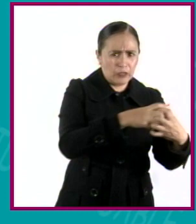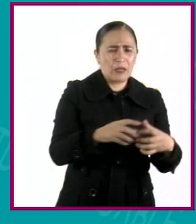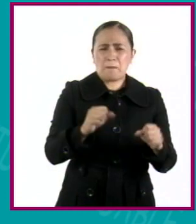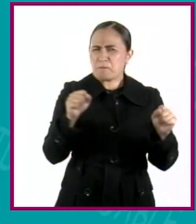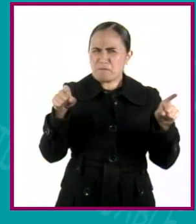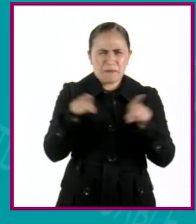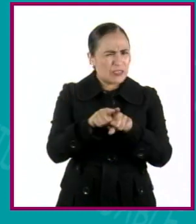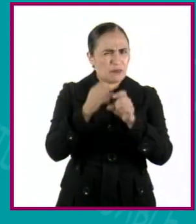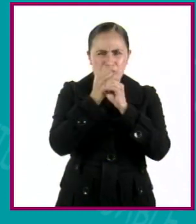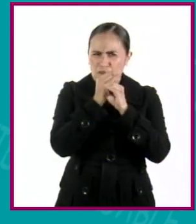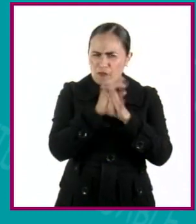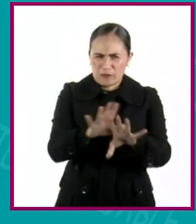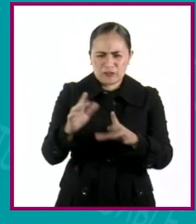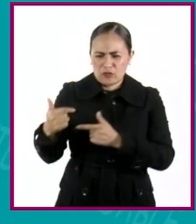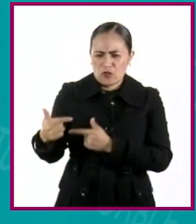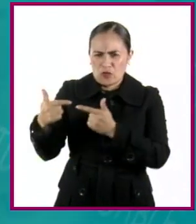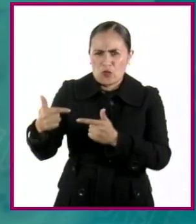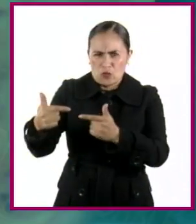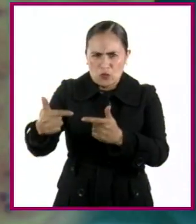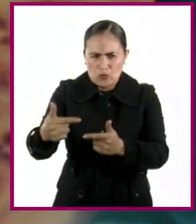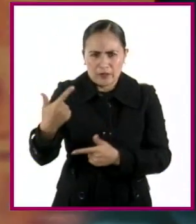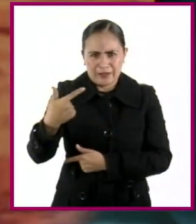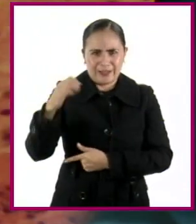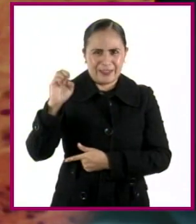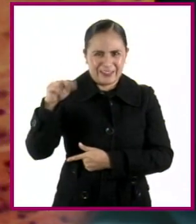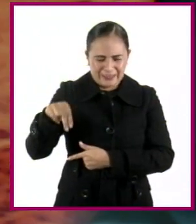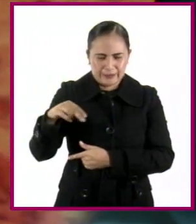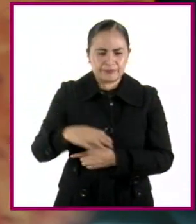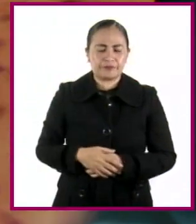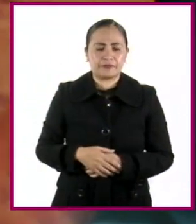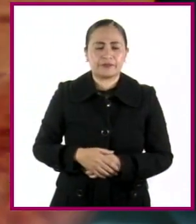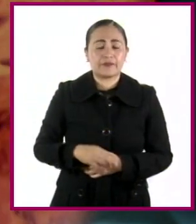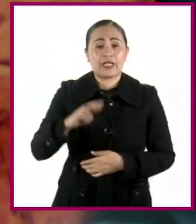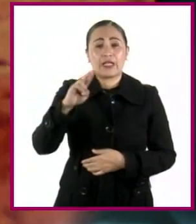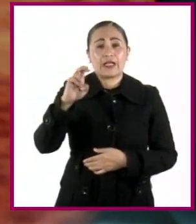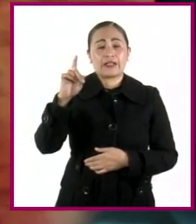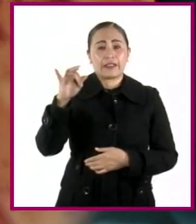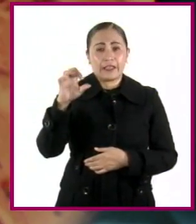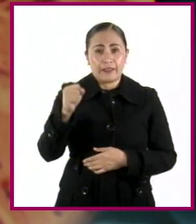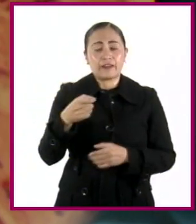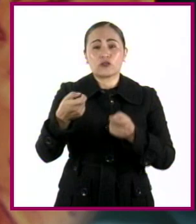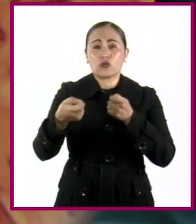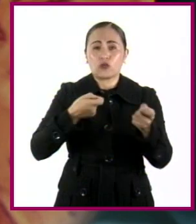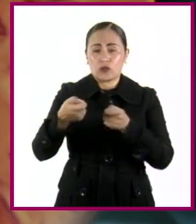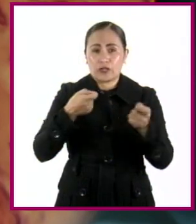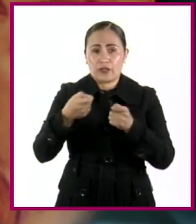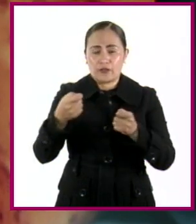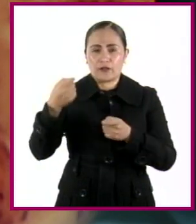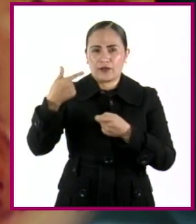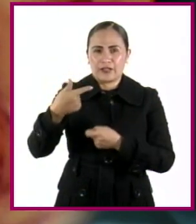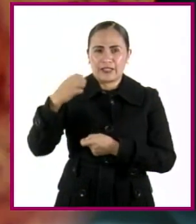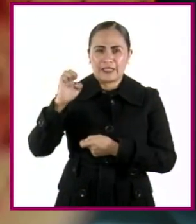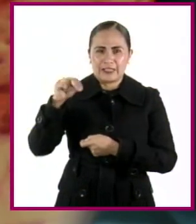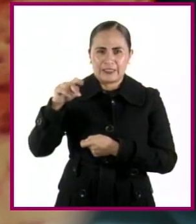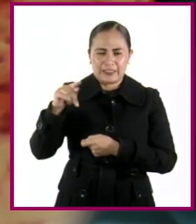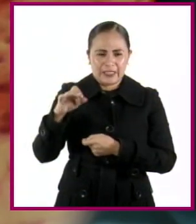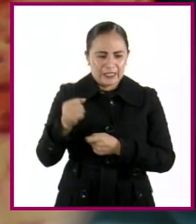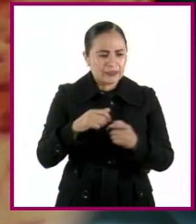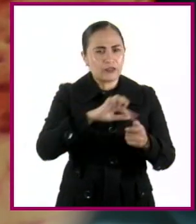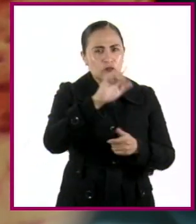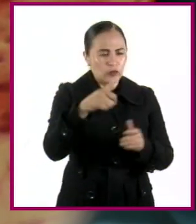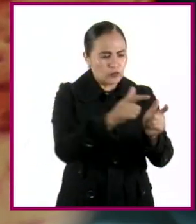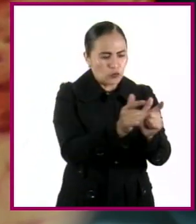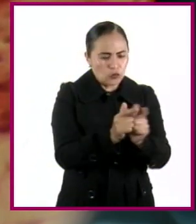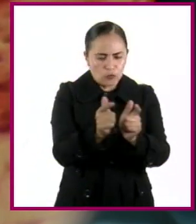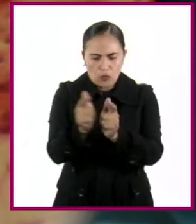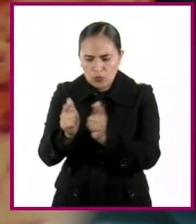misma información genética. Las redes regulatorias genéticas permiten a estas células diferenciarse correctamente y formar un